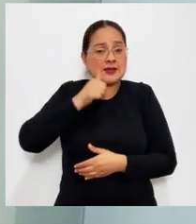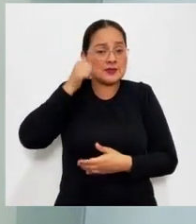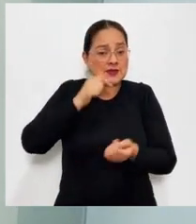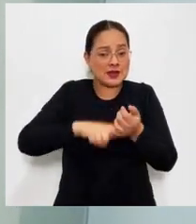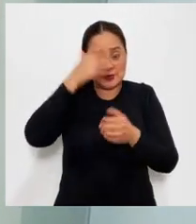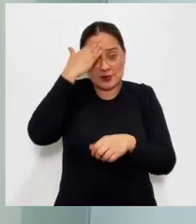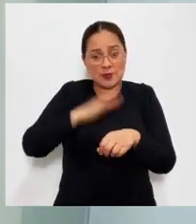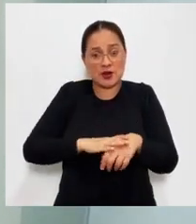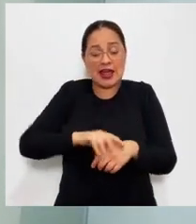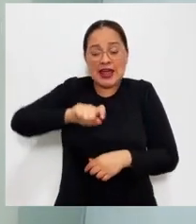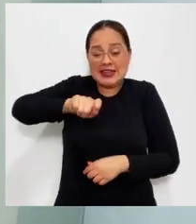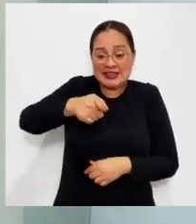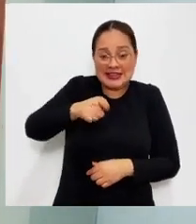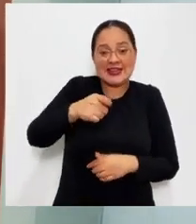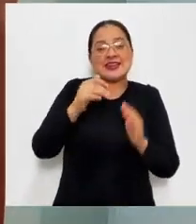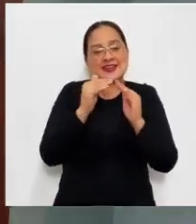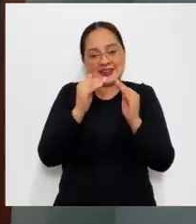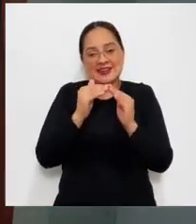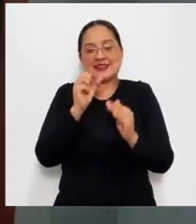la casa.